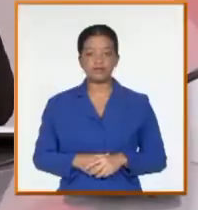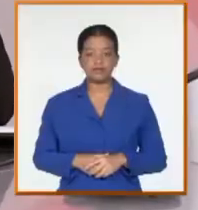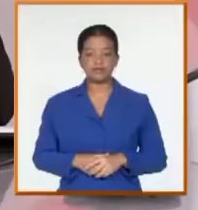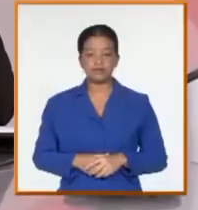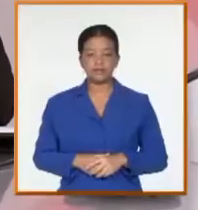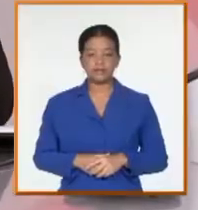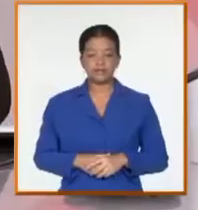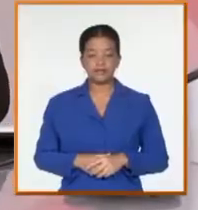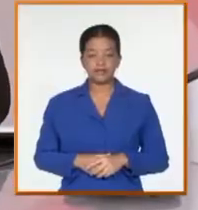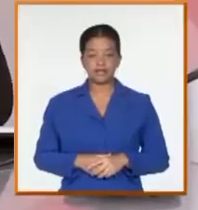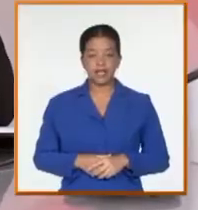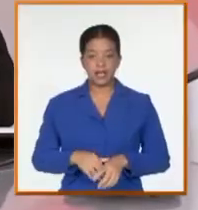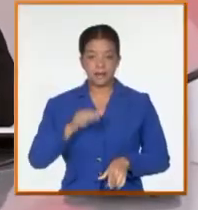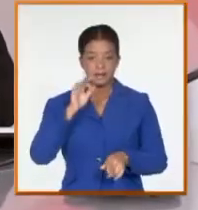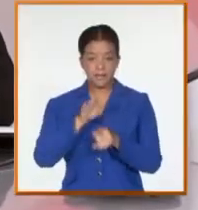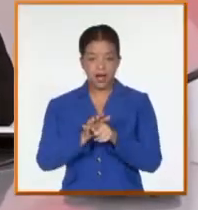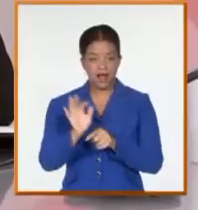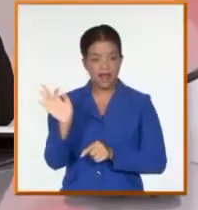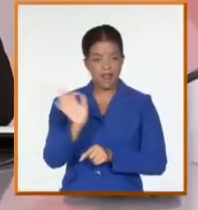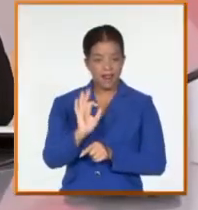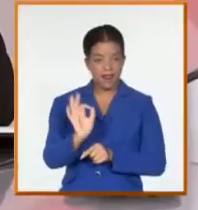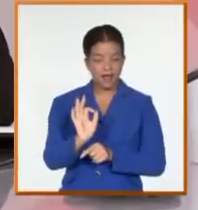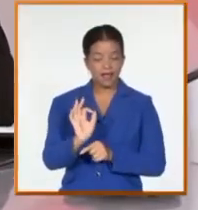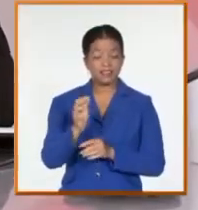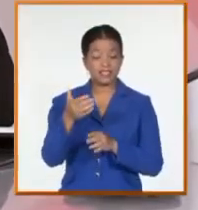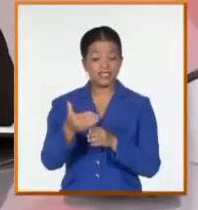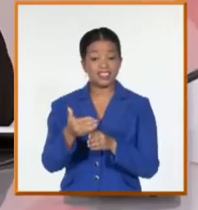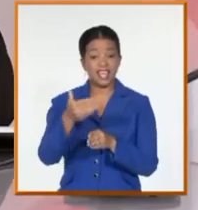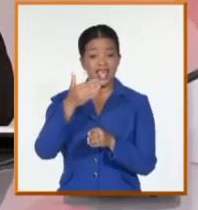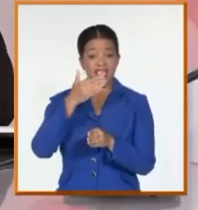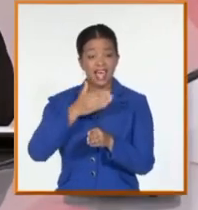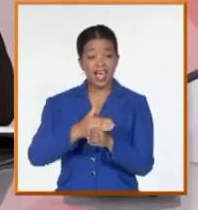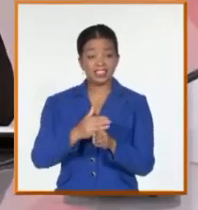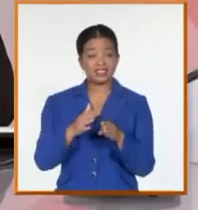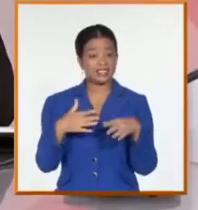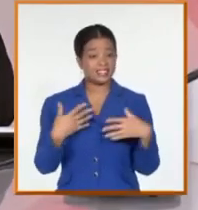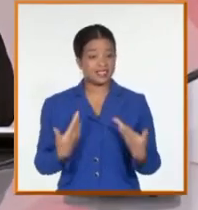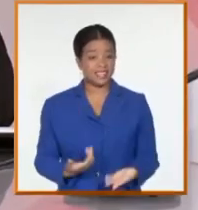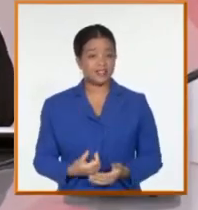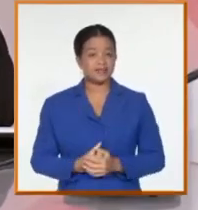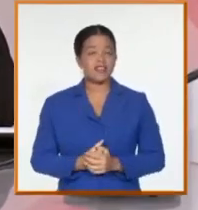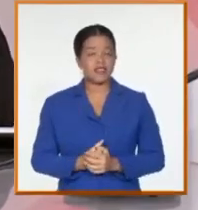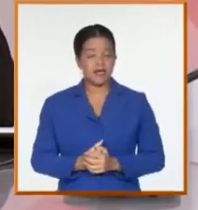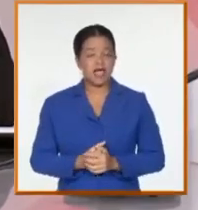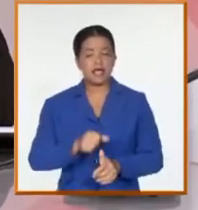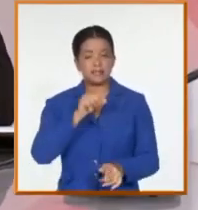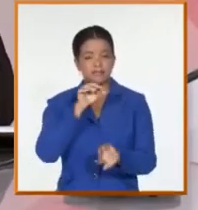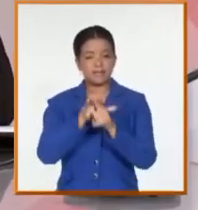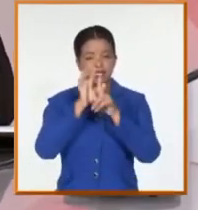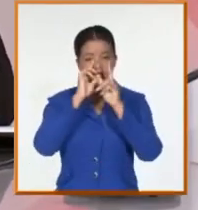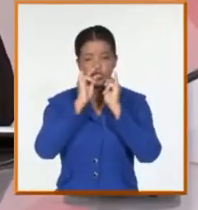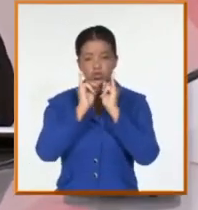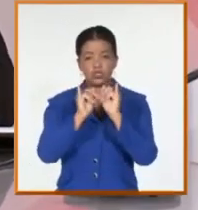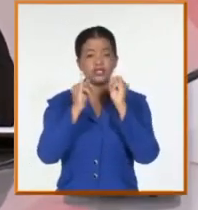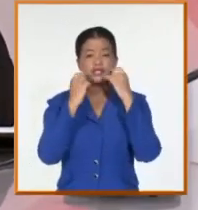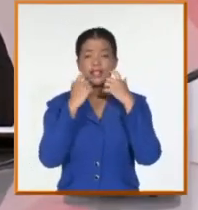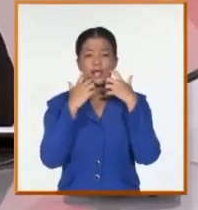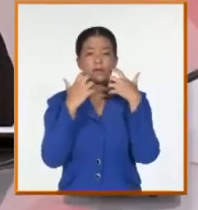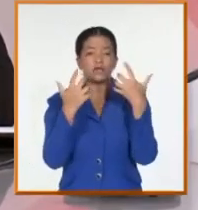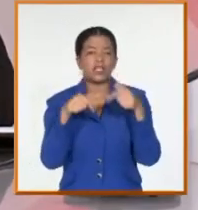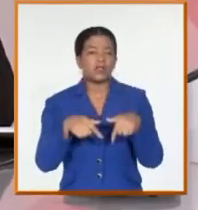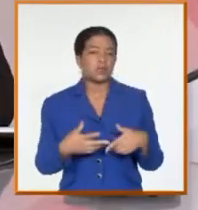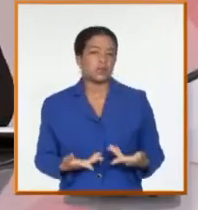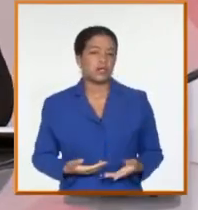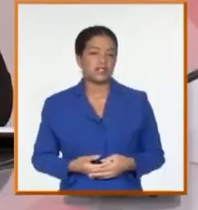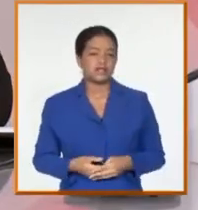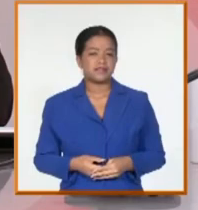y antes de comenzar hablando de este interesante tema pues Les propongo como es habitual comenzar con nuestra sección la noticia